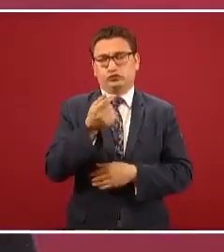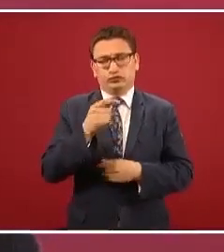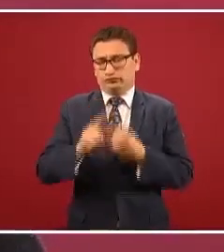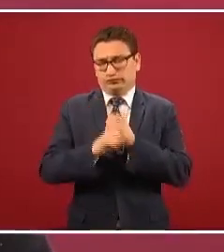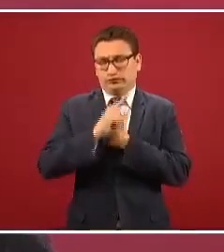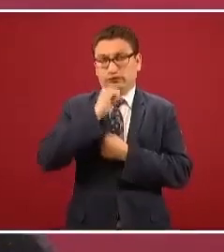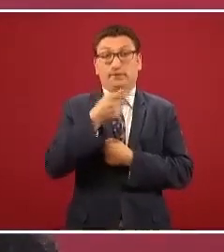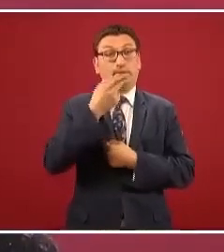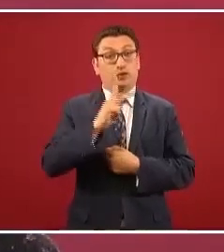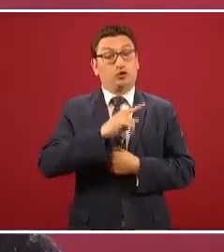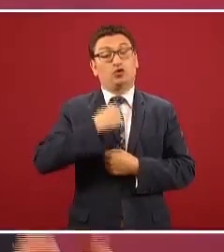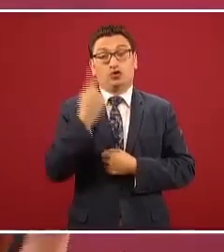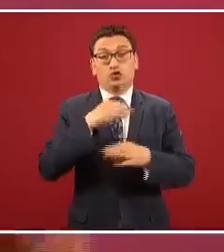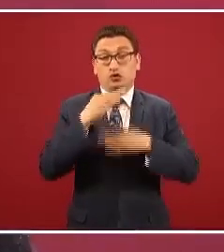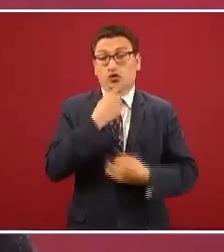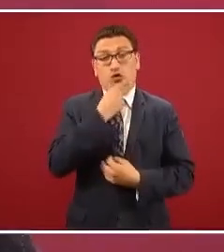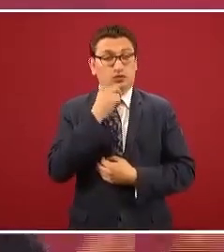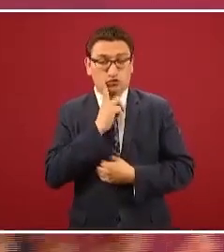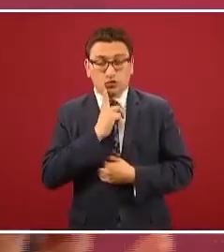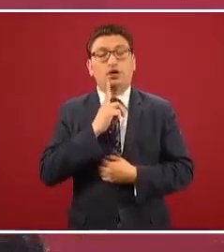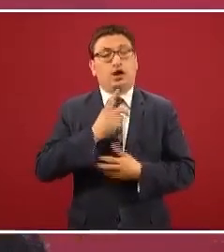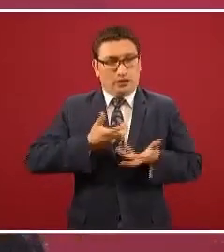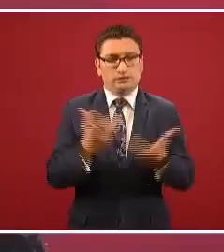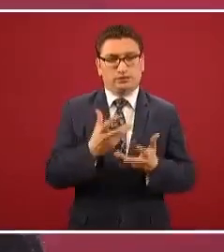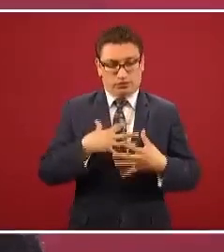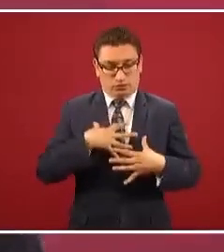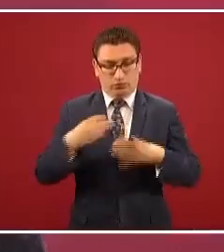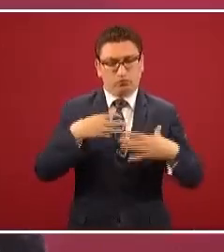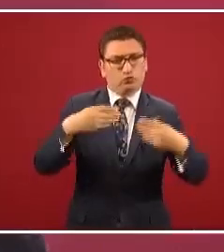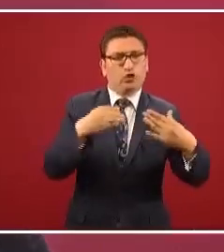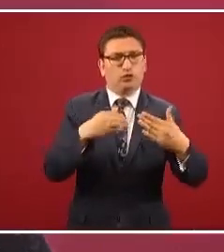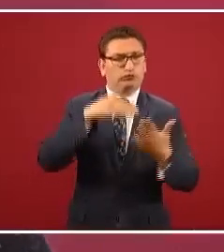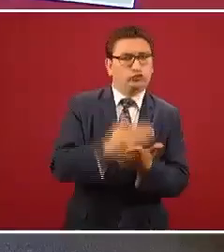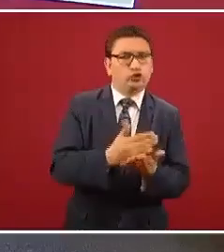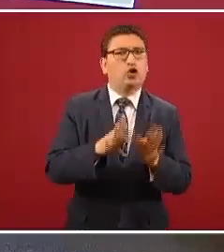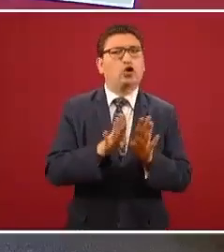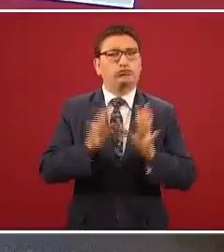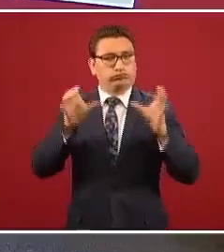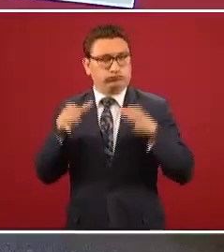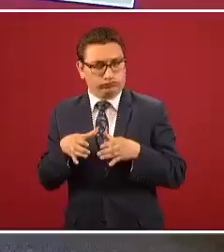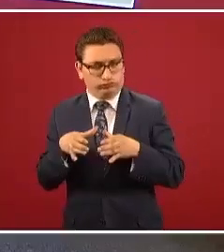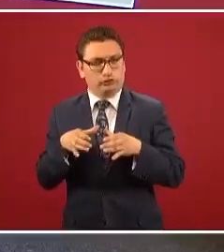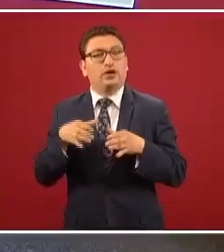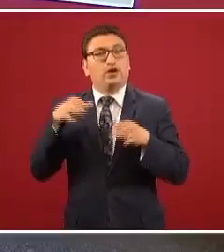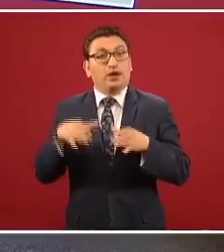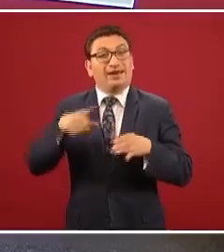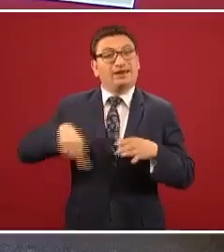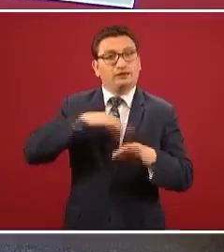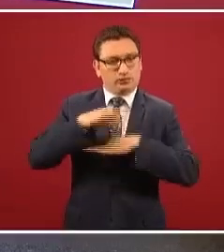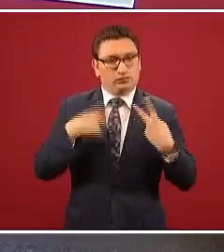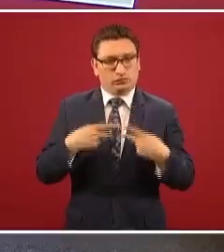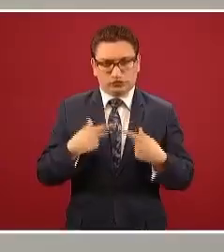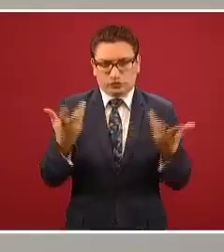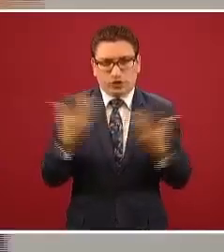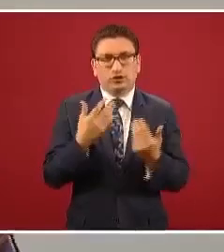todos tenemos que actuar. Las epidemias se contienen en la comunidad con medidas básicas de higiene, el lavado de